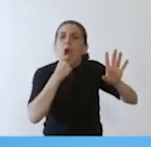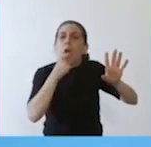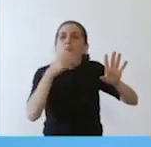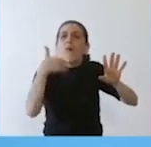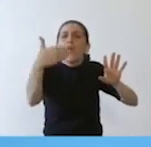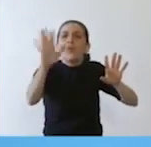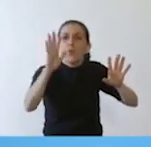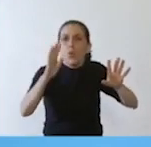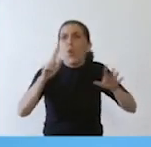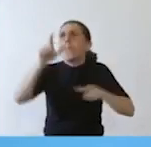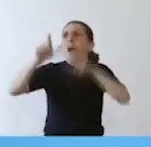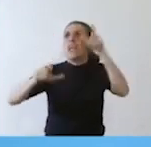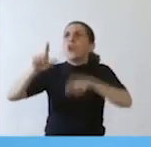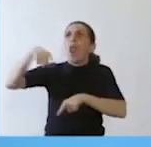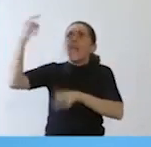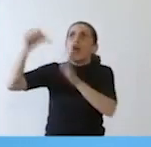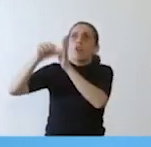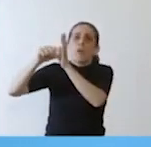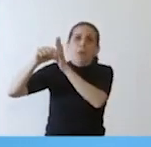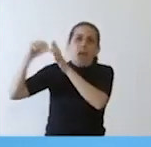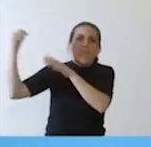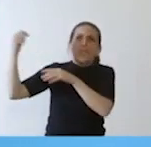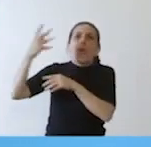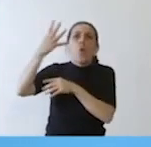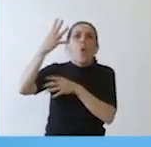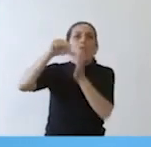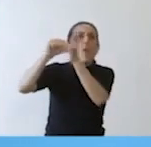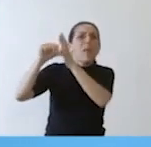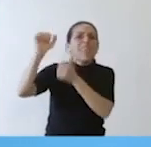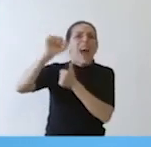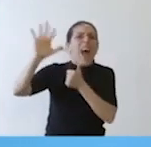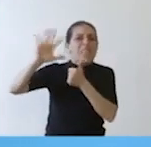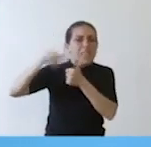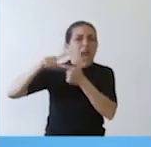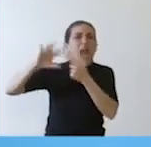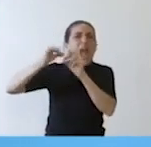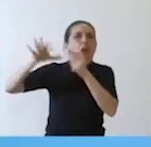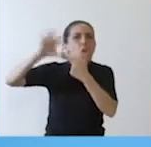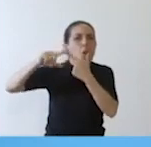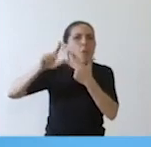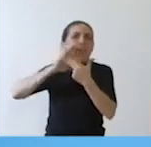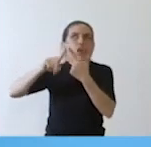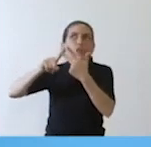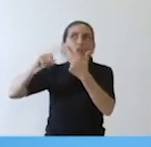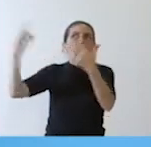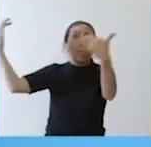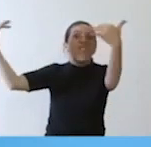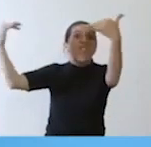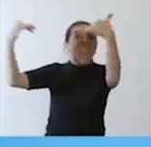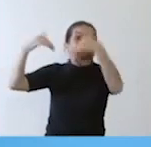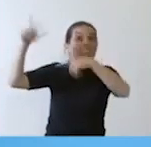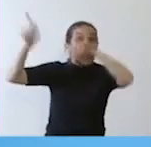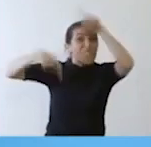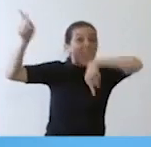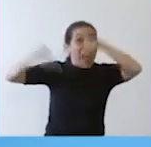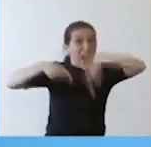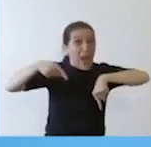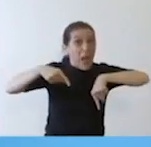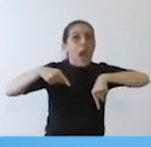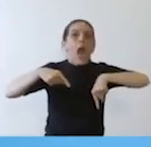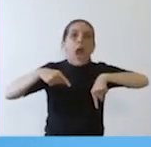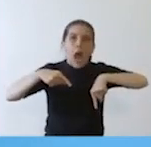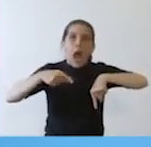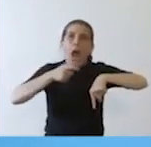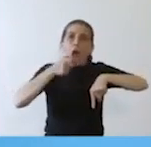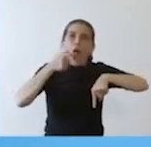tiene que venir gente del extranjero, en este caso de los 4 países de Asia, de Europa o de Estados Unidos, entonces el consejo es que el evento se haga,